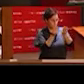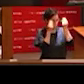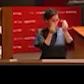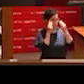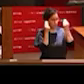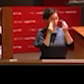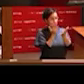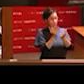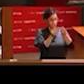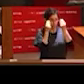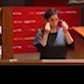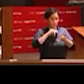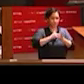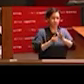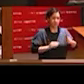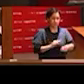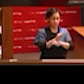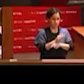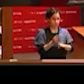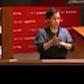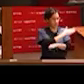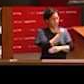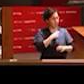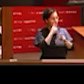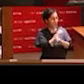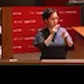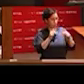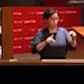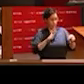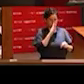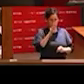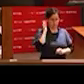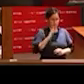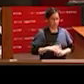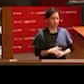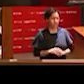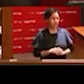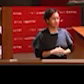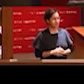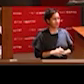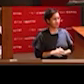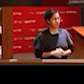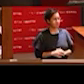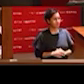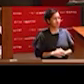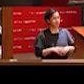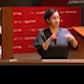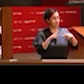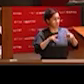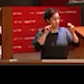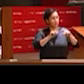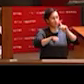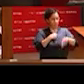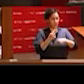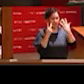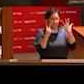que es un proyecto que patrocinó la fundación mafre hace 5 años y luego ya tenemos nuestros siete centros